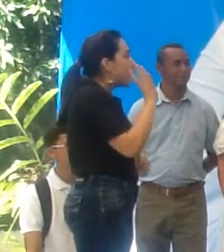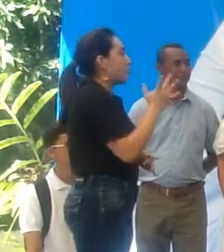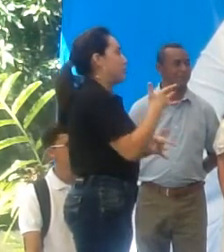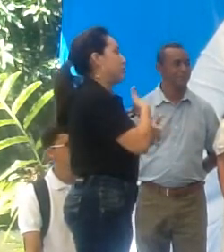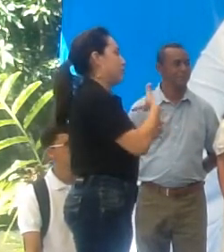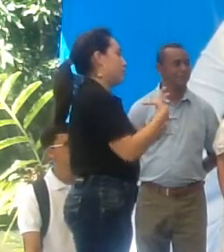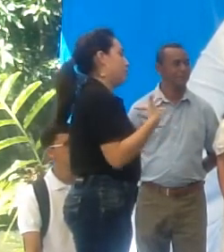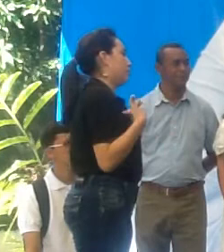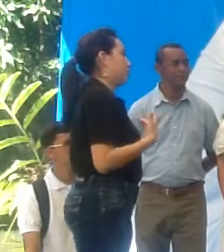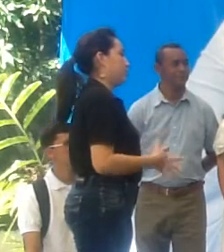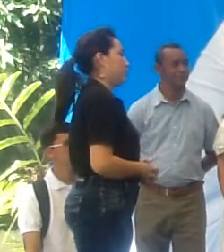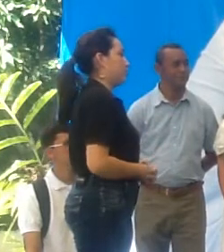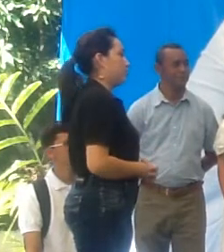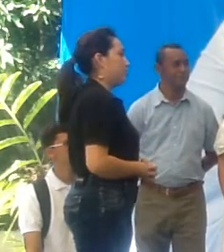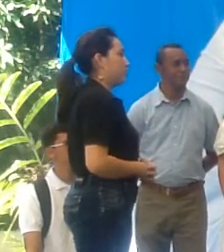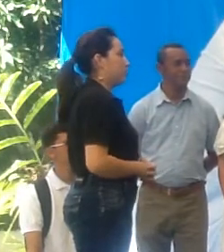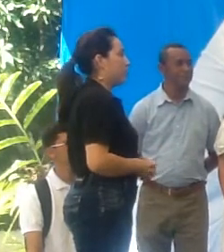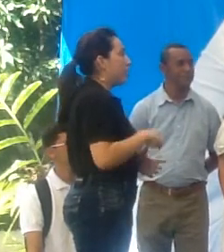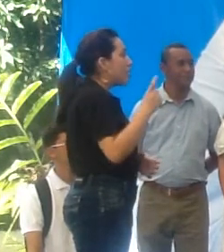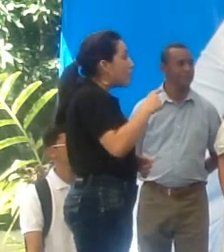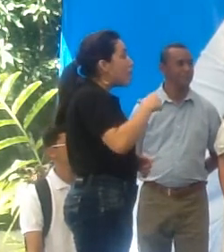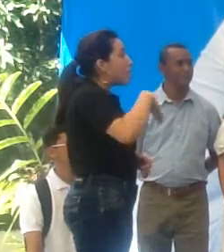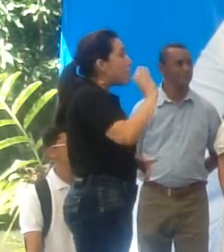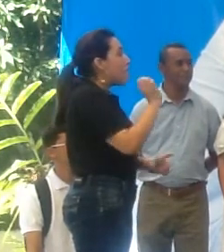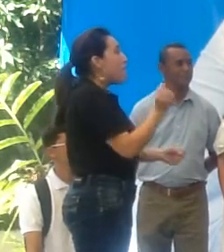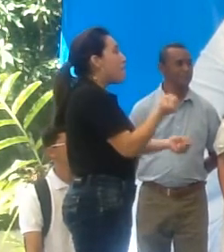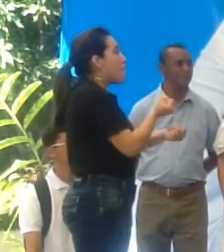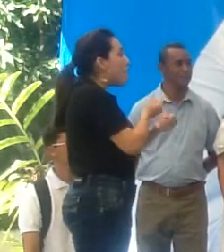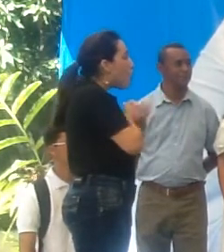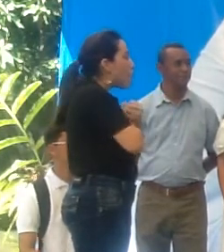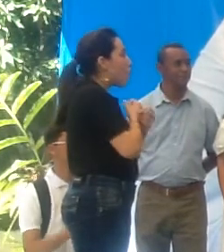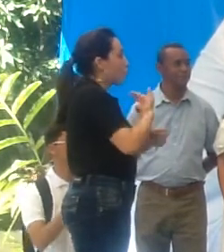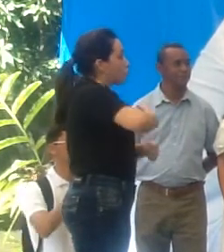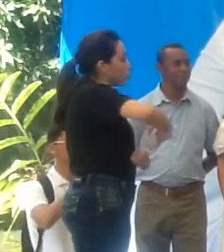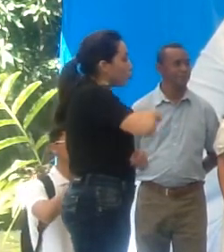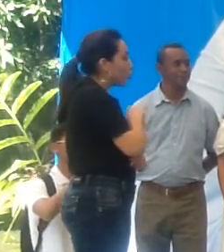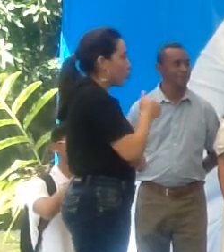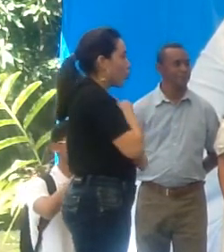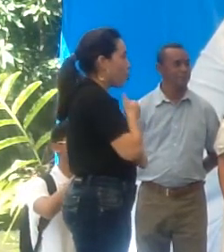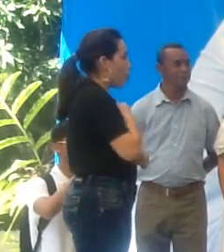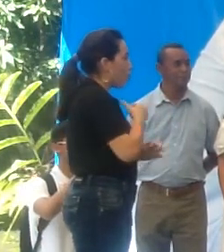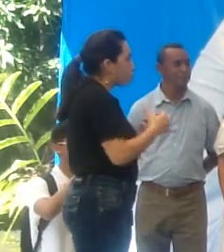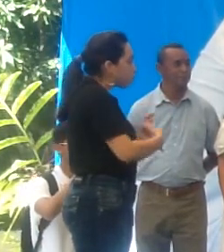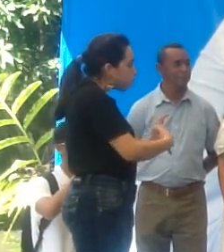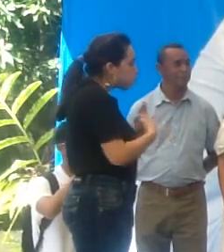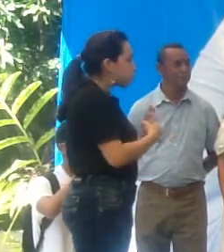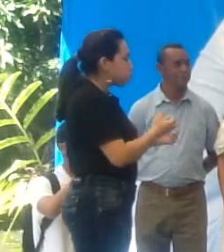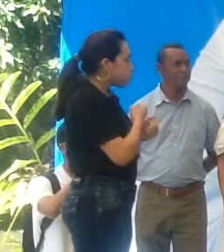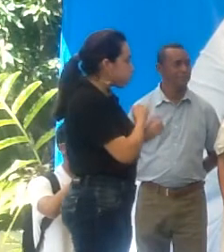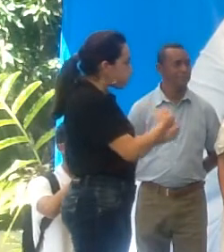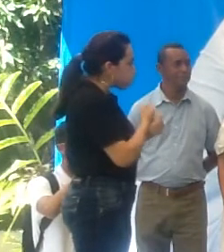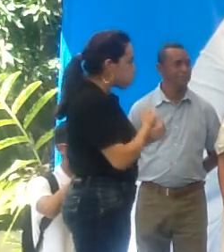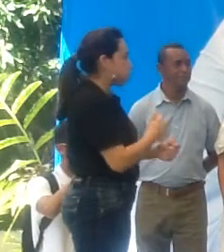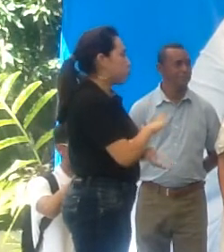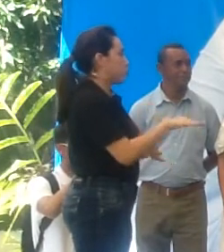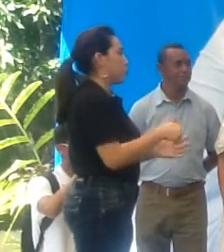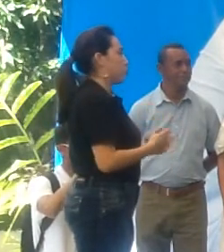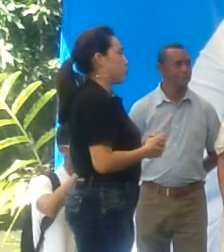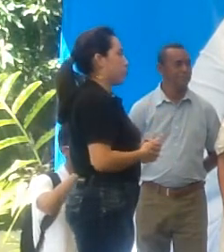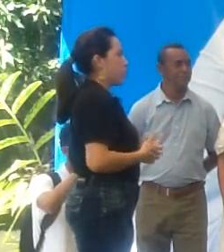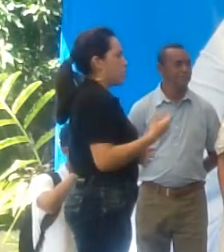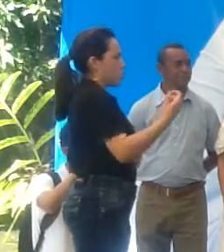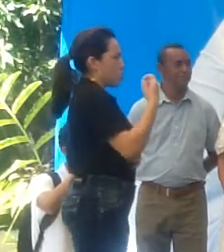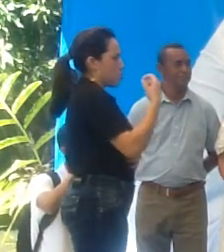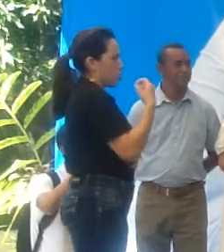salud, que necesitamos más amor entre nosotros mismos. Me decía hace unos días